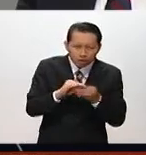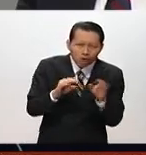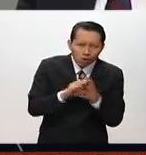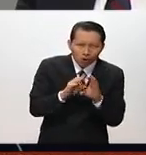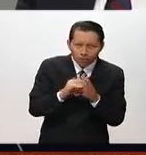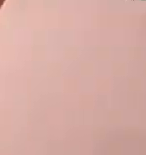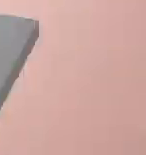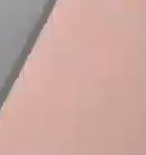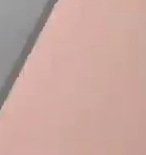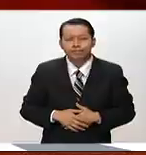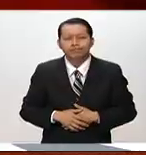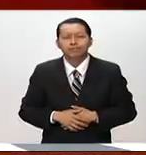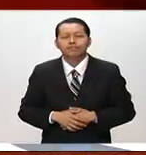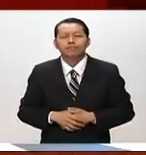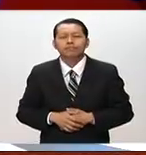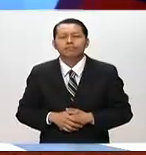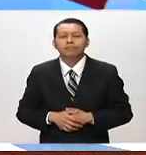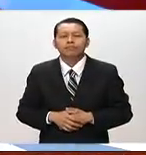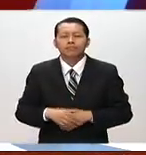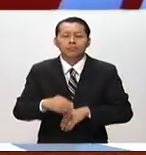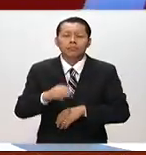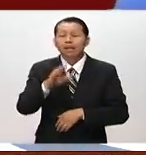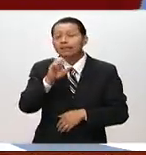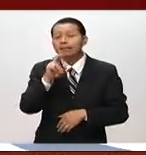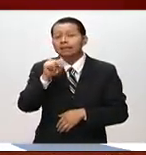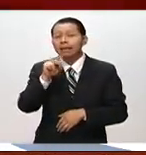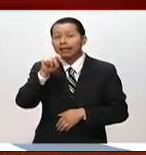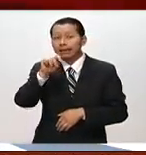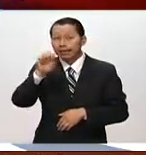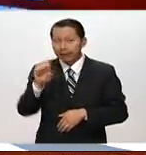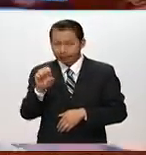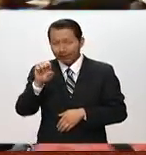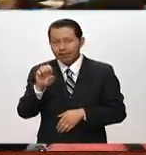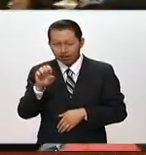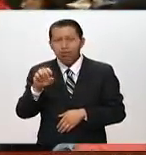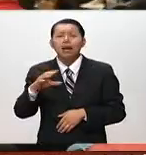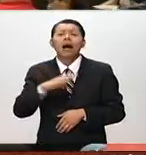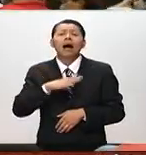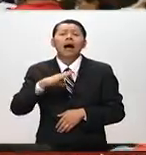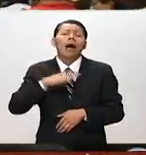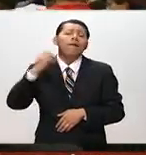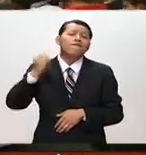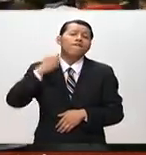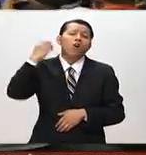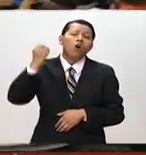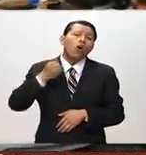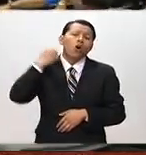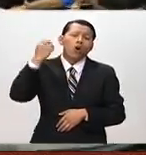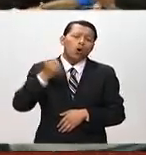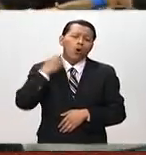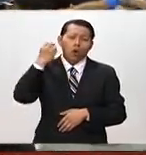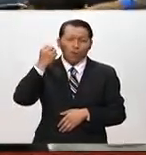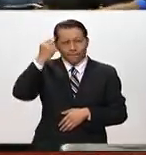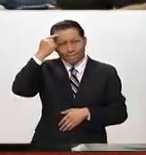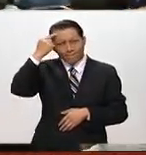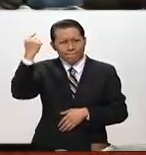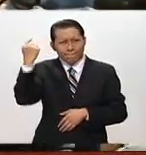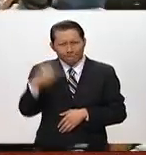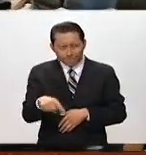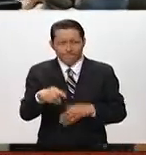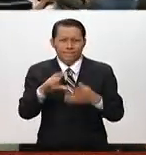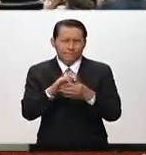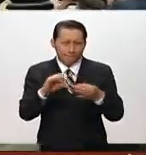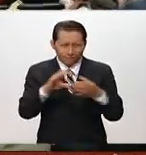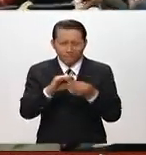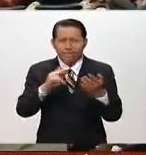modelo. La Coordinadora Nacional de Trabajadores de la Educación realizó un foro alterno para la construcción de un proyecto de